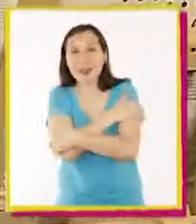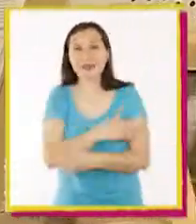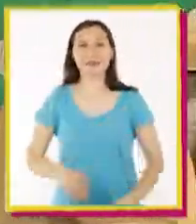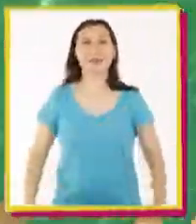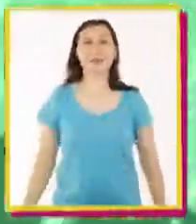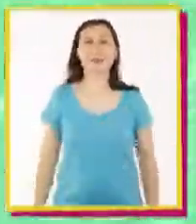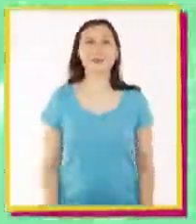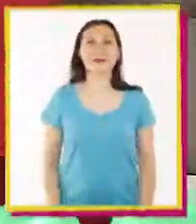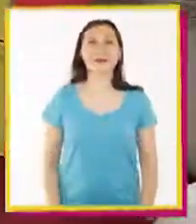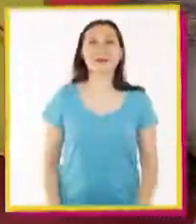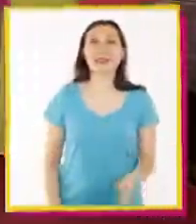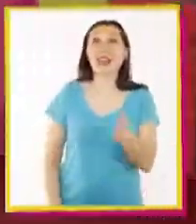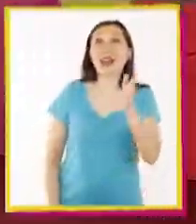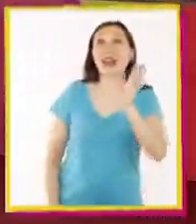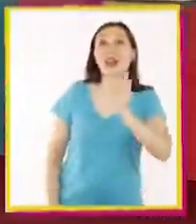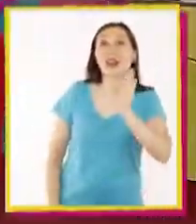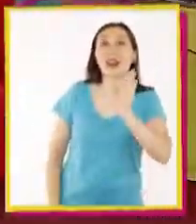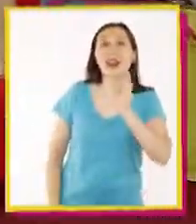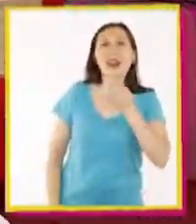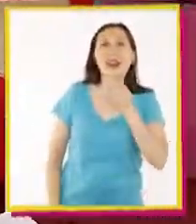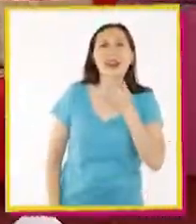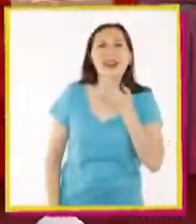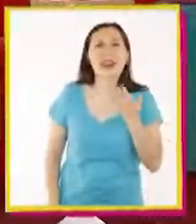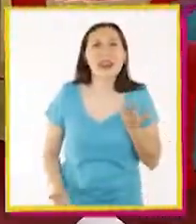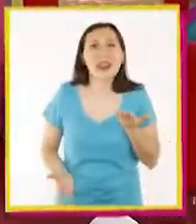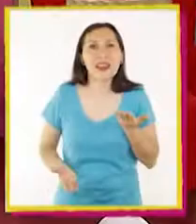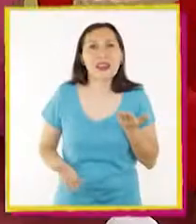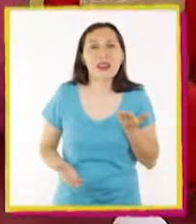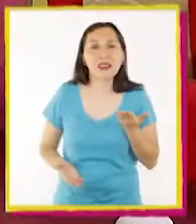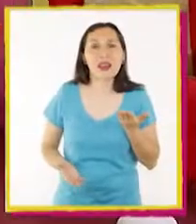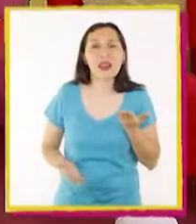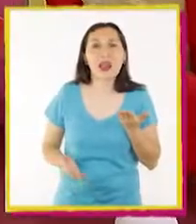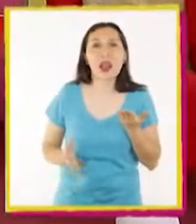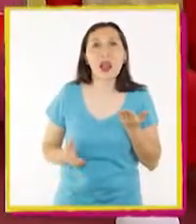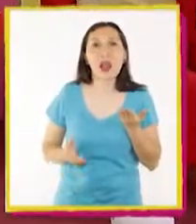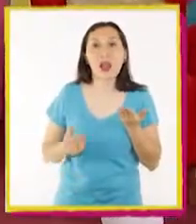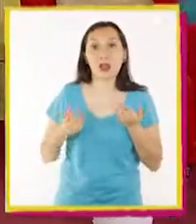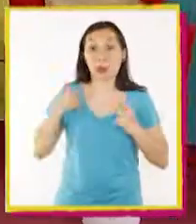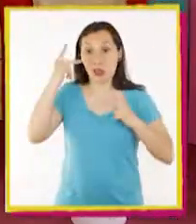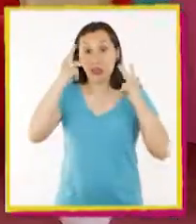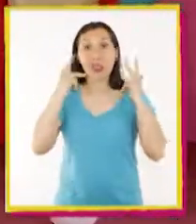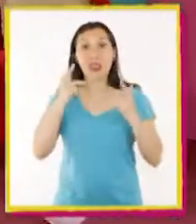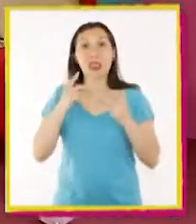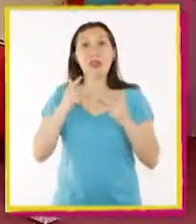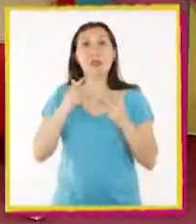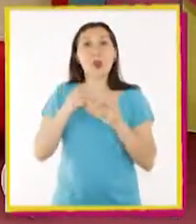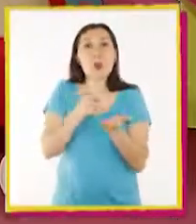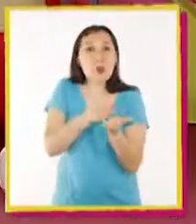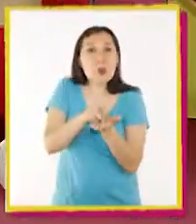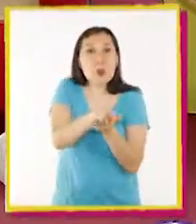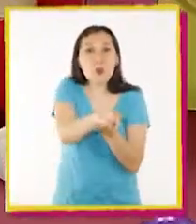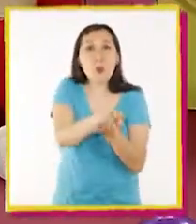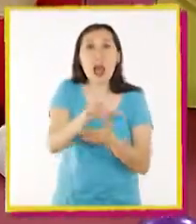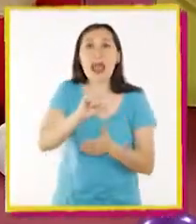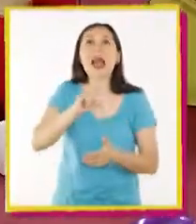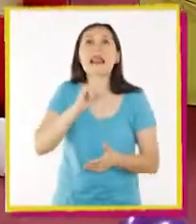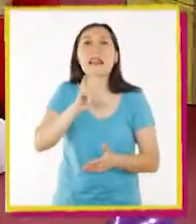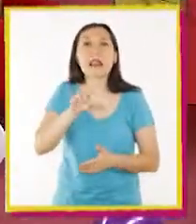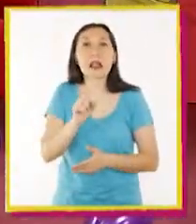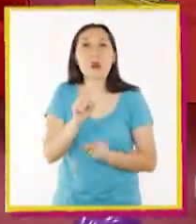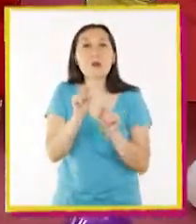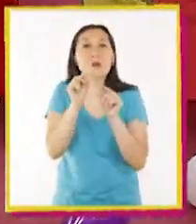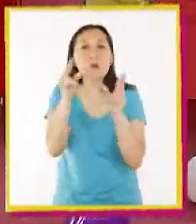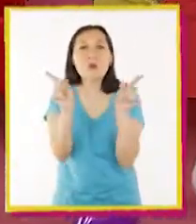abrazo! Hola. ¿Qué? Ah, no. No, no, no me disfracé de lagartija. No.